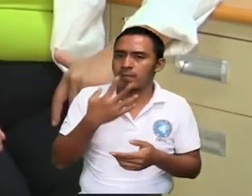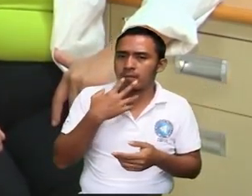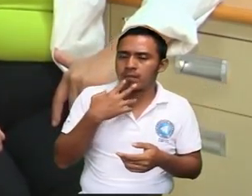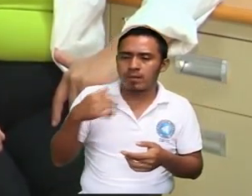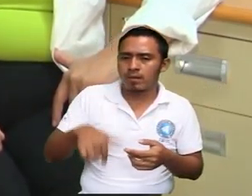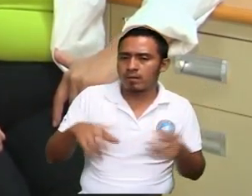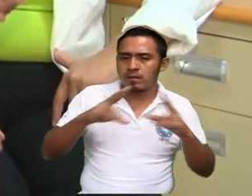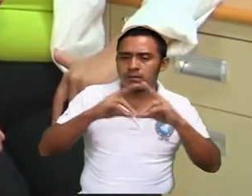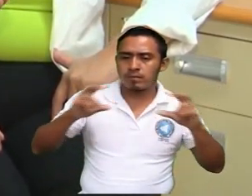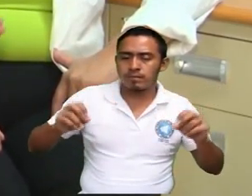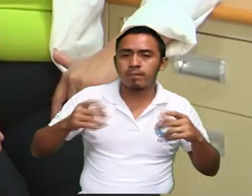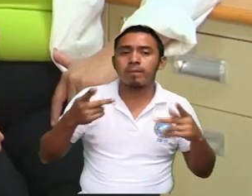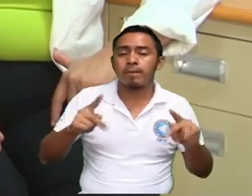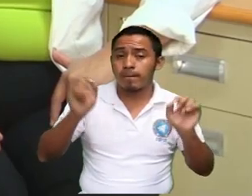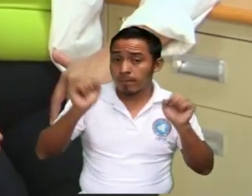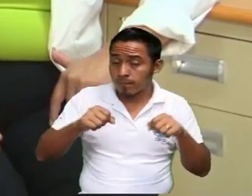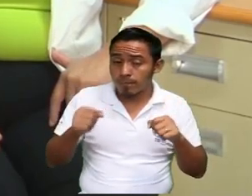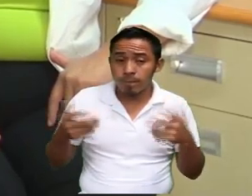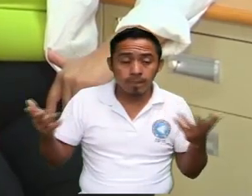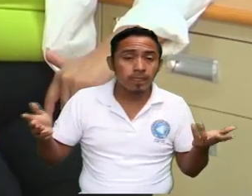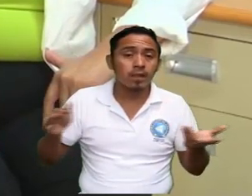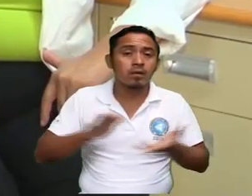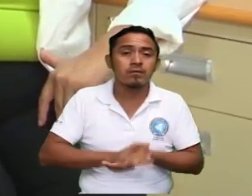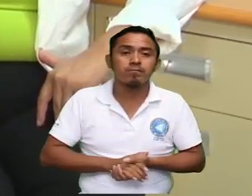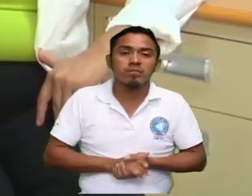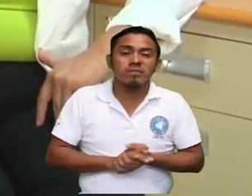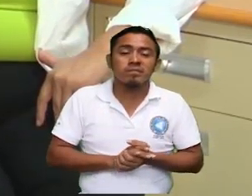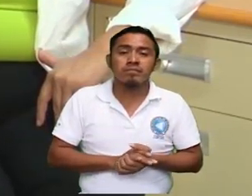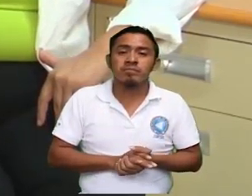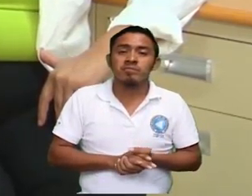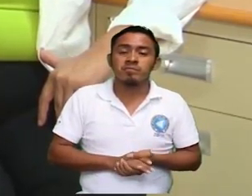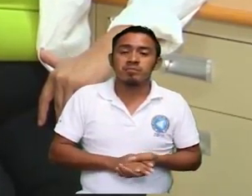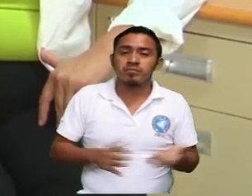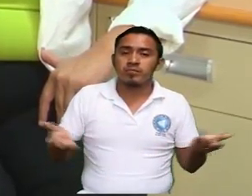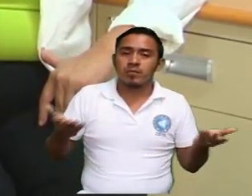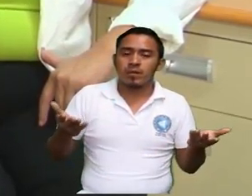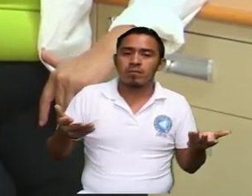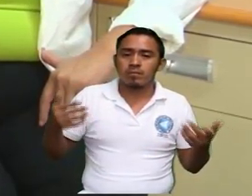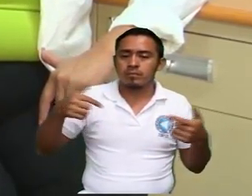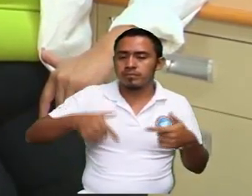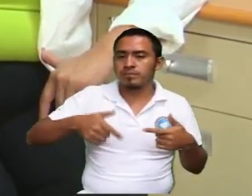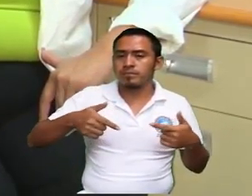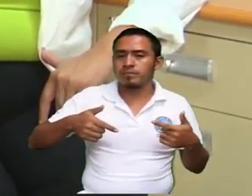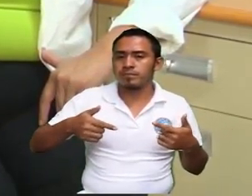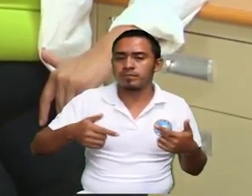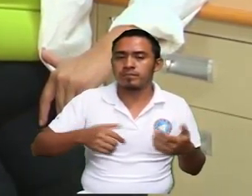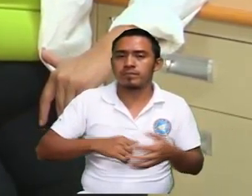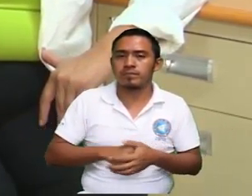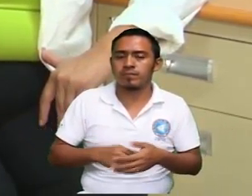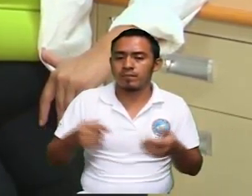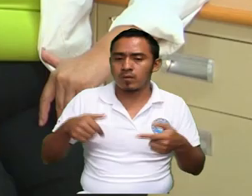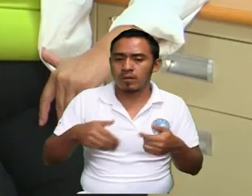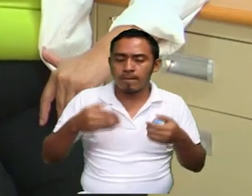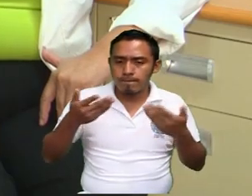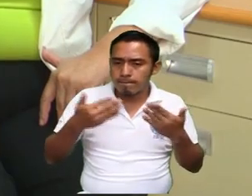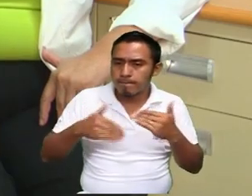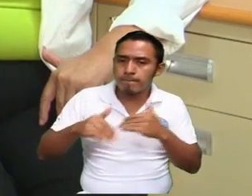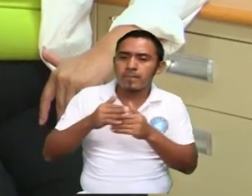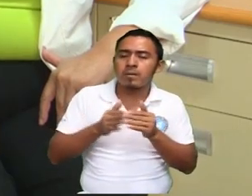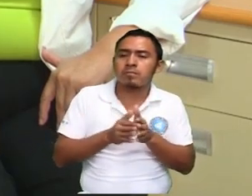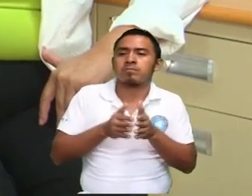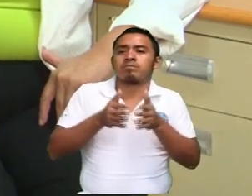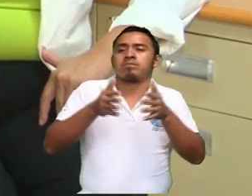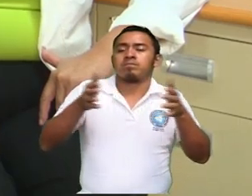país, pero se puede presentar, pues. Era una unidad muy cerrada y ahora se ha abierto a